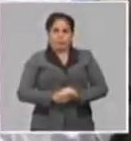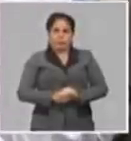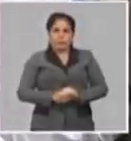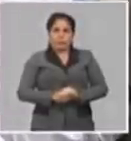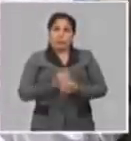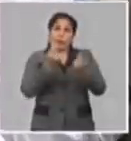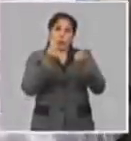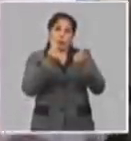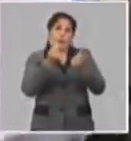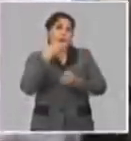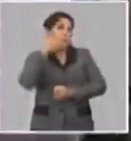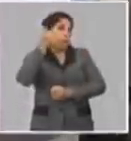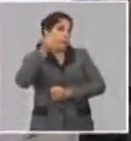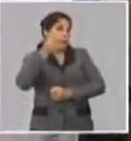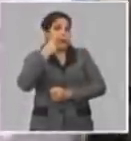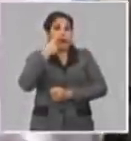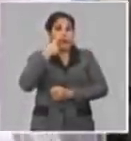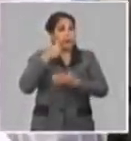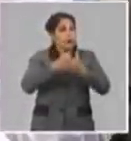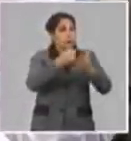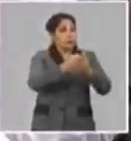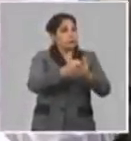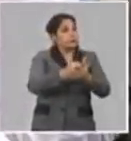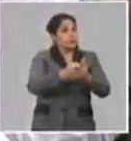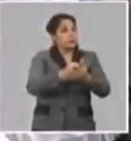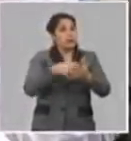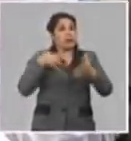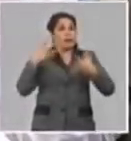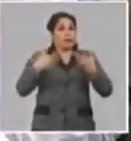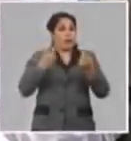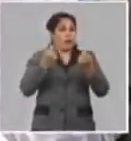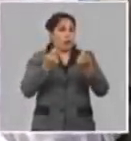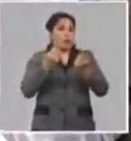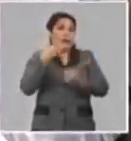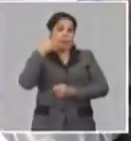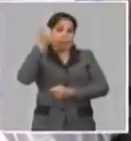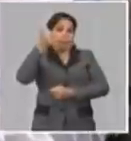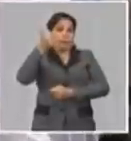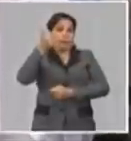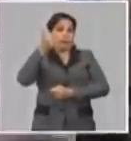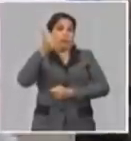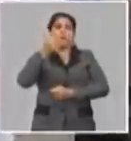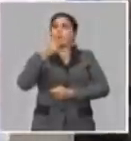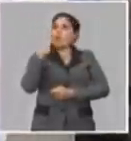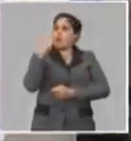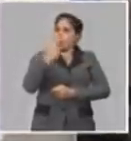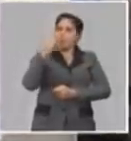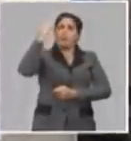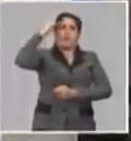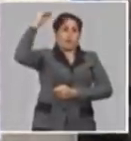hacia una visión diferente, un impulso a la actividad económica del país. O sea que estamos